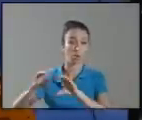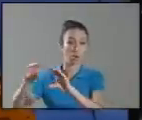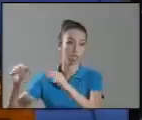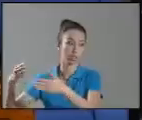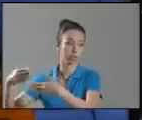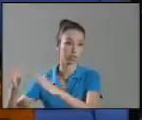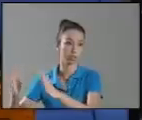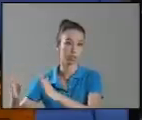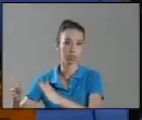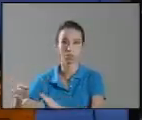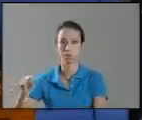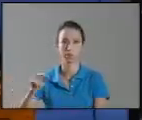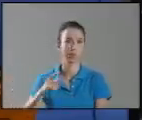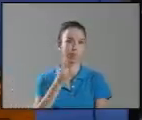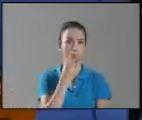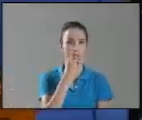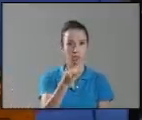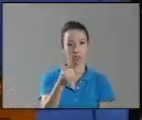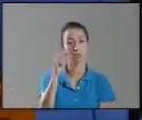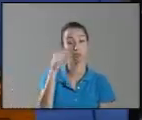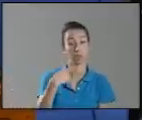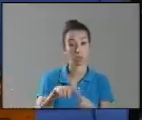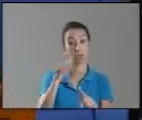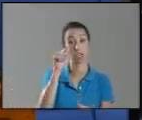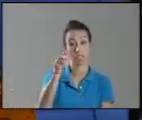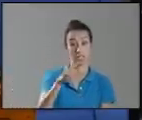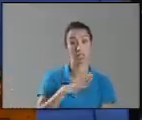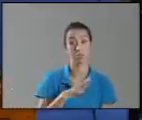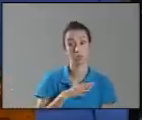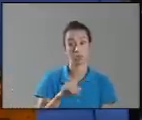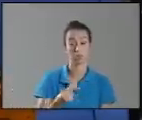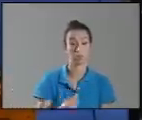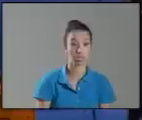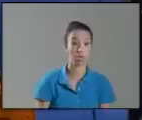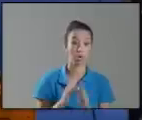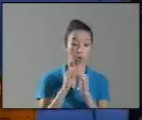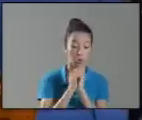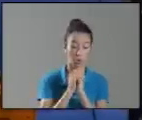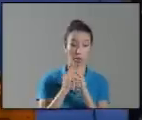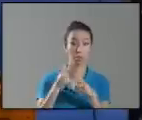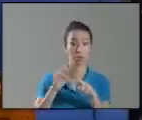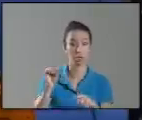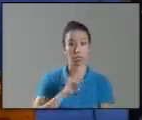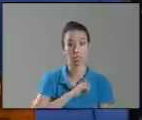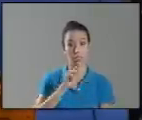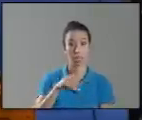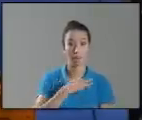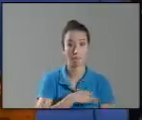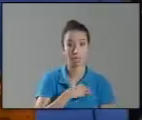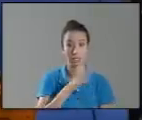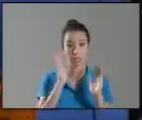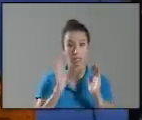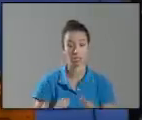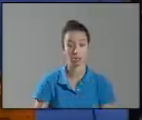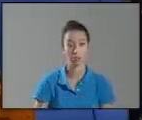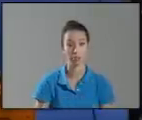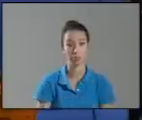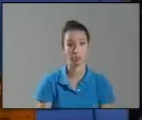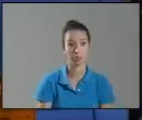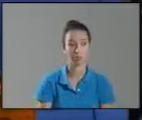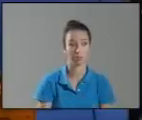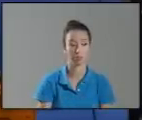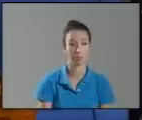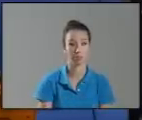¿En la sala o en el comedor? Discúlpeme, ahí al que hay que liberar es al que